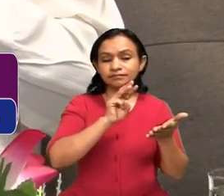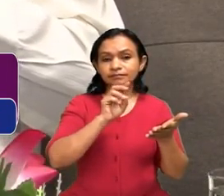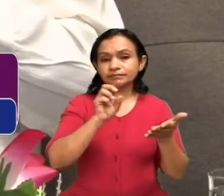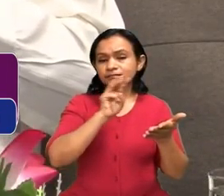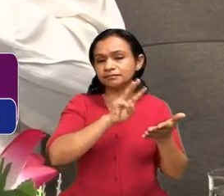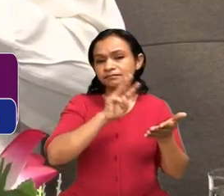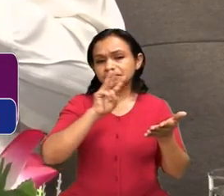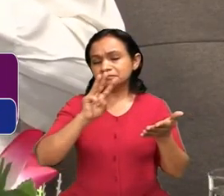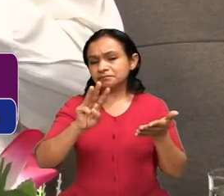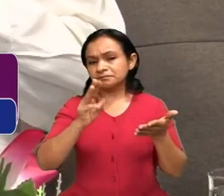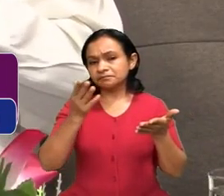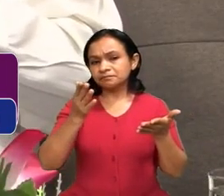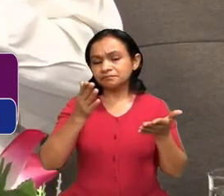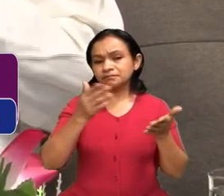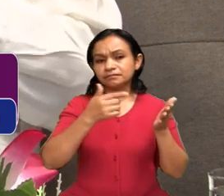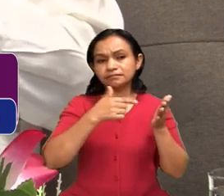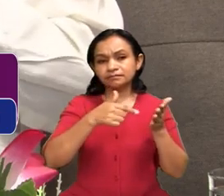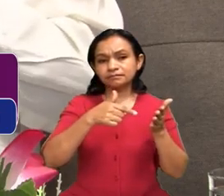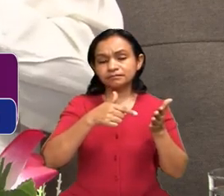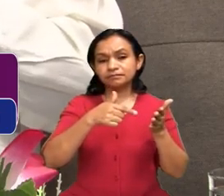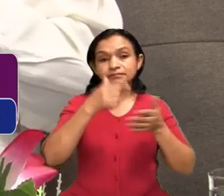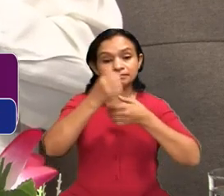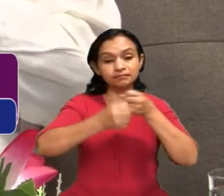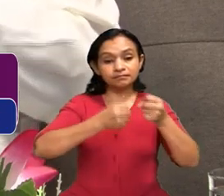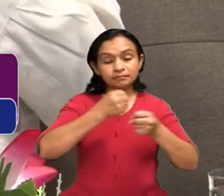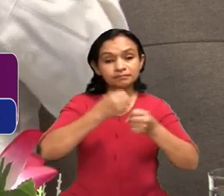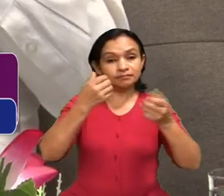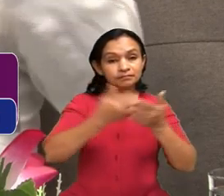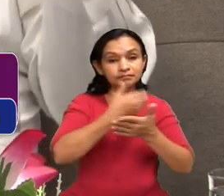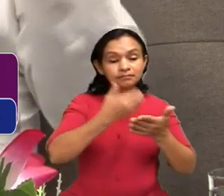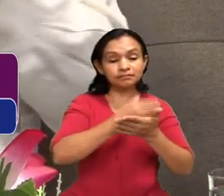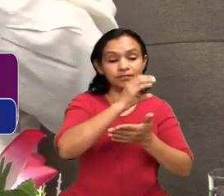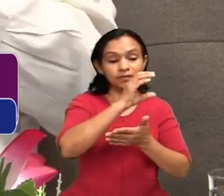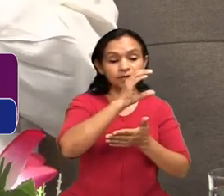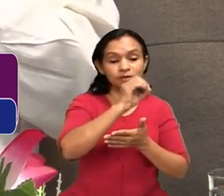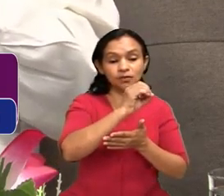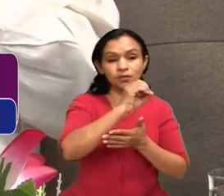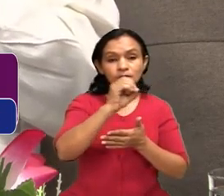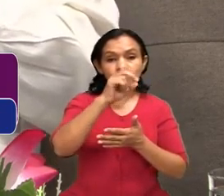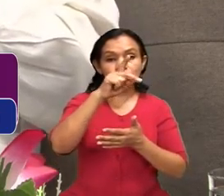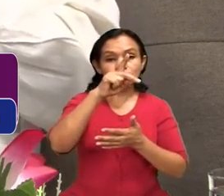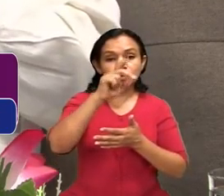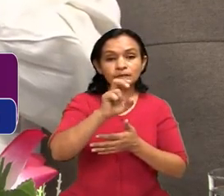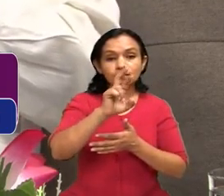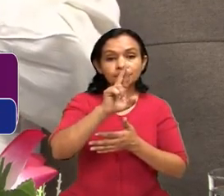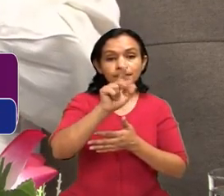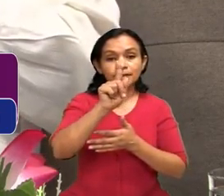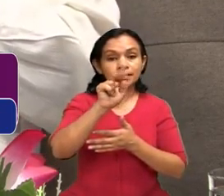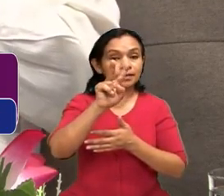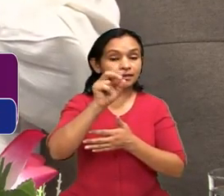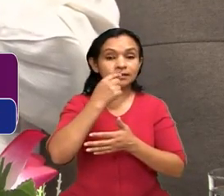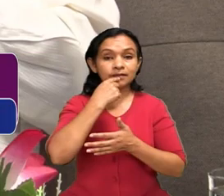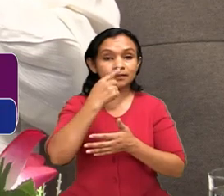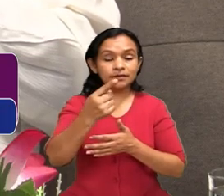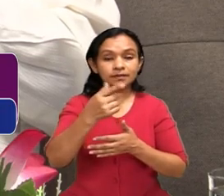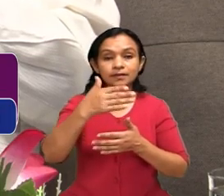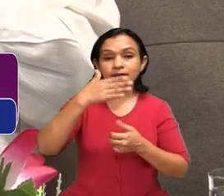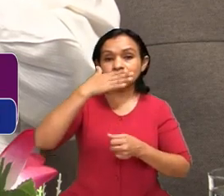33, esta es época de cooperativa, dijo, adelantándose a su época. Y cuando el